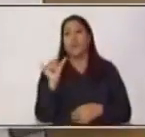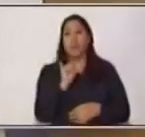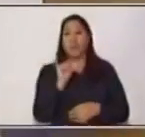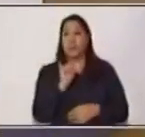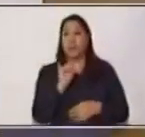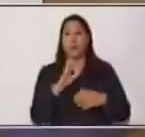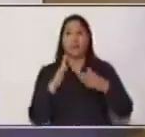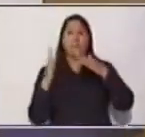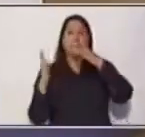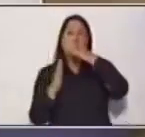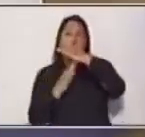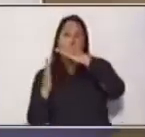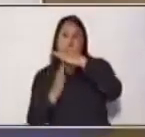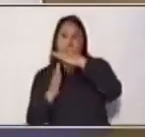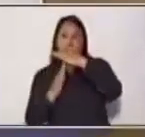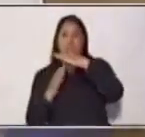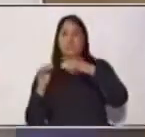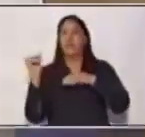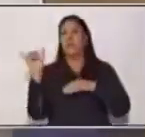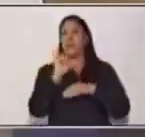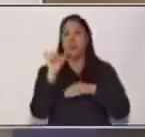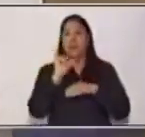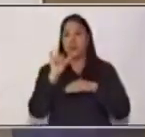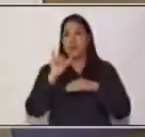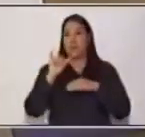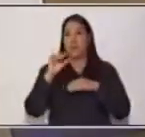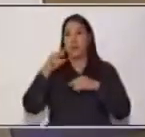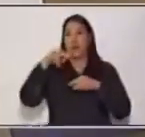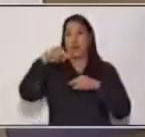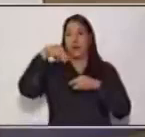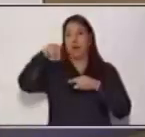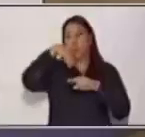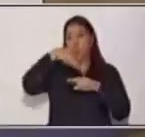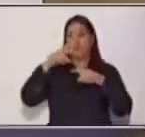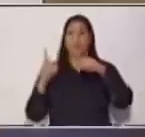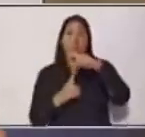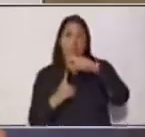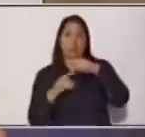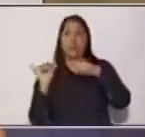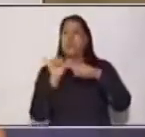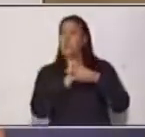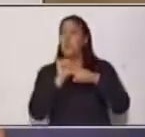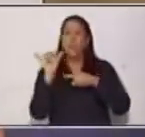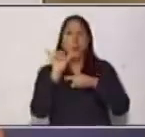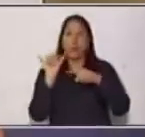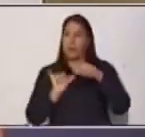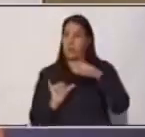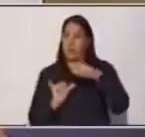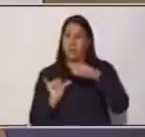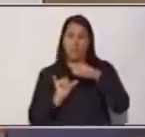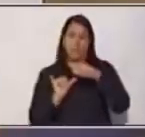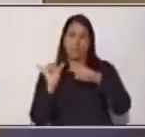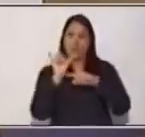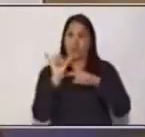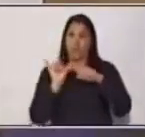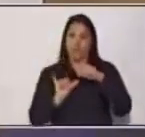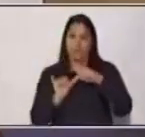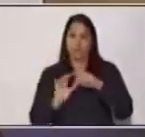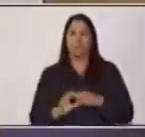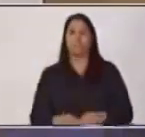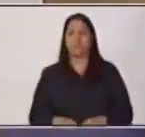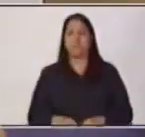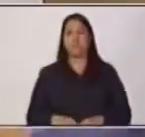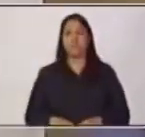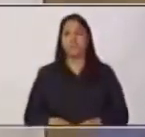la base tiene un exponente a la m y el denominador y el numerador